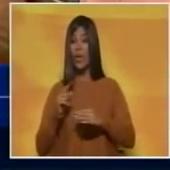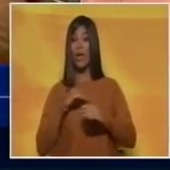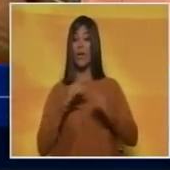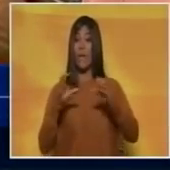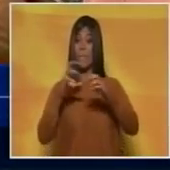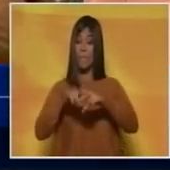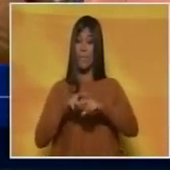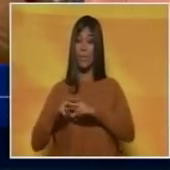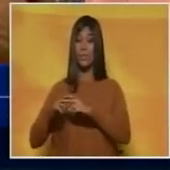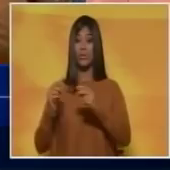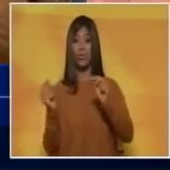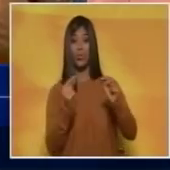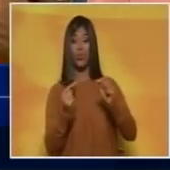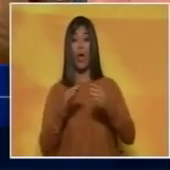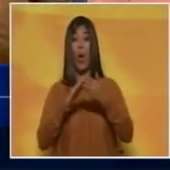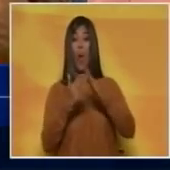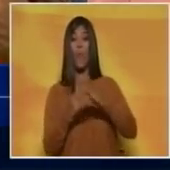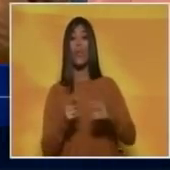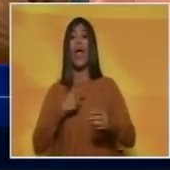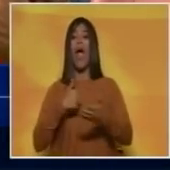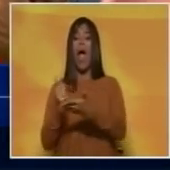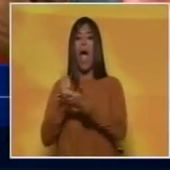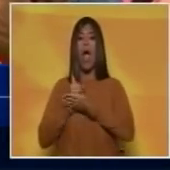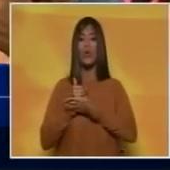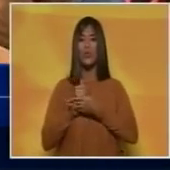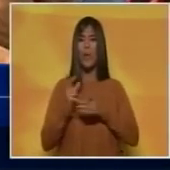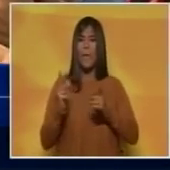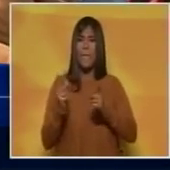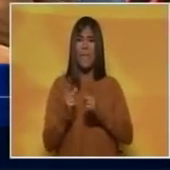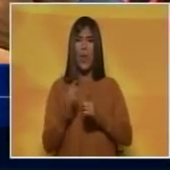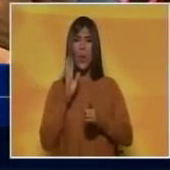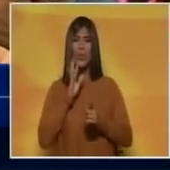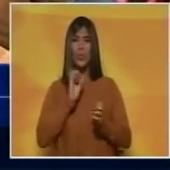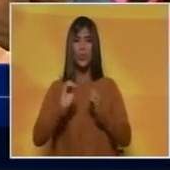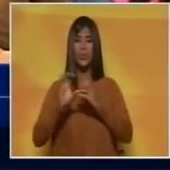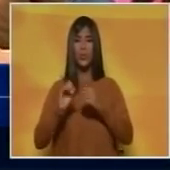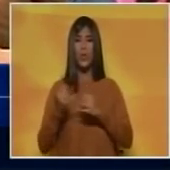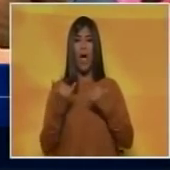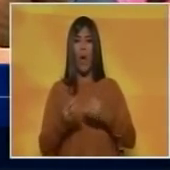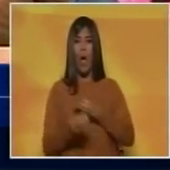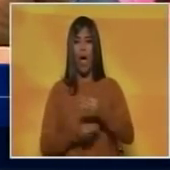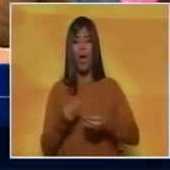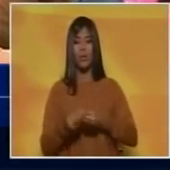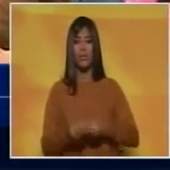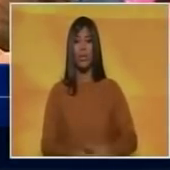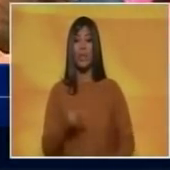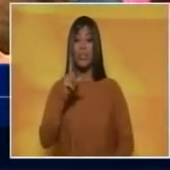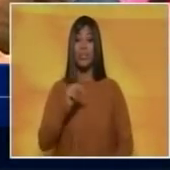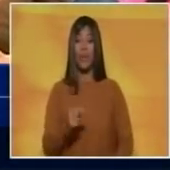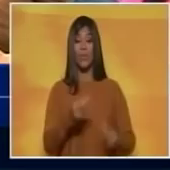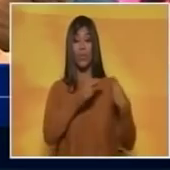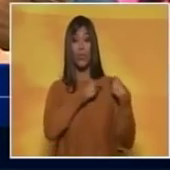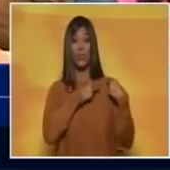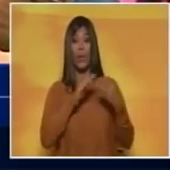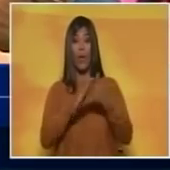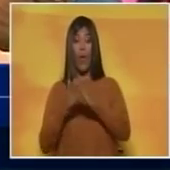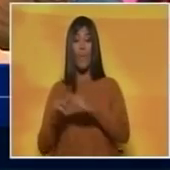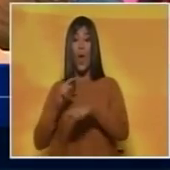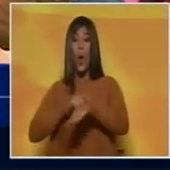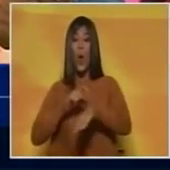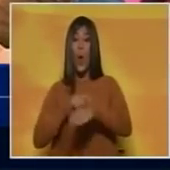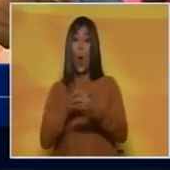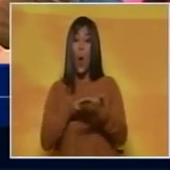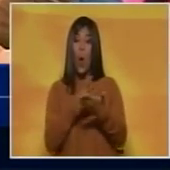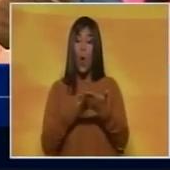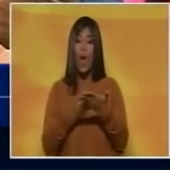sean las comunidades las que nos ayudan a disminuir los volúmenes de basura que estamos generando, que también sean las comunidades las que digan el horario